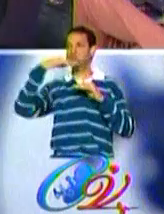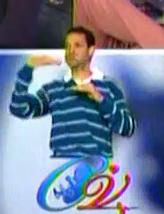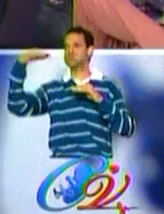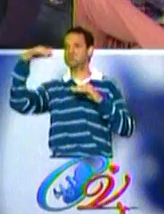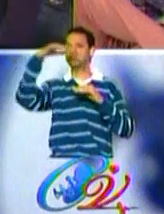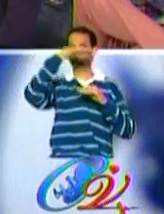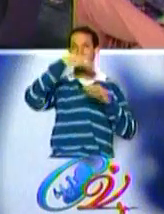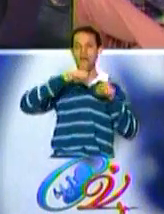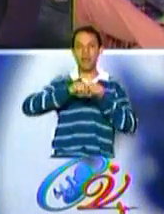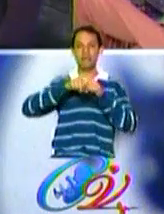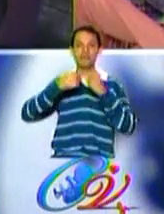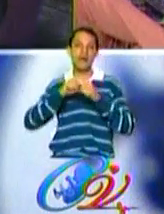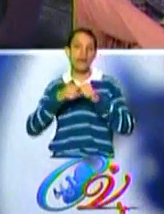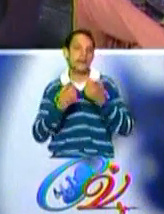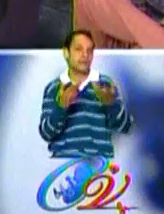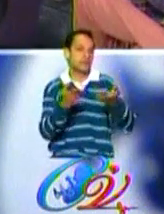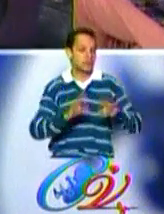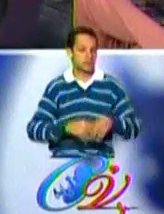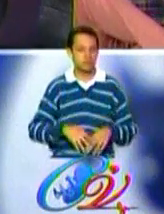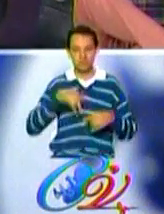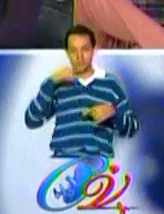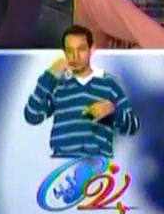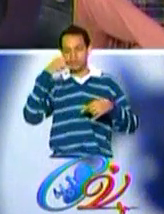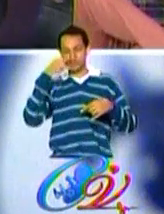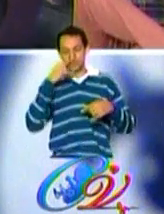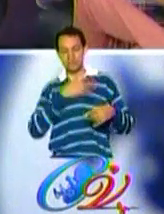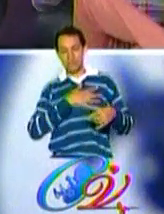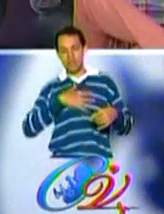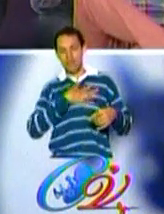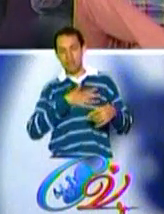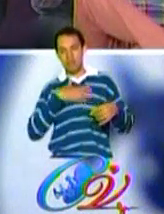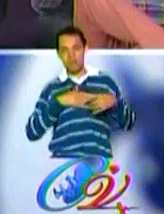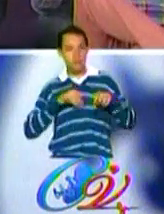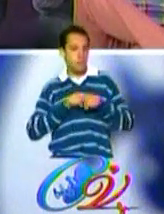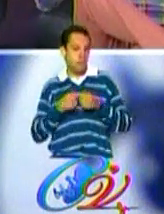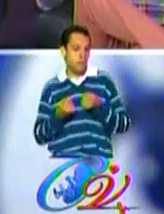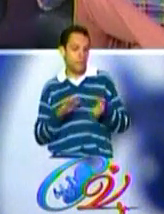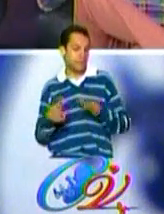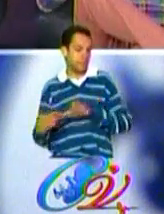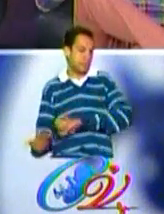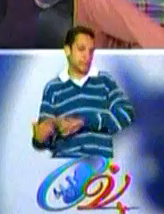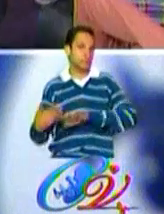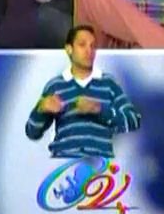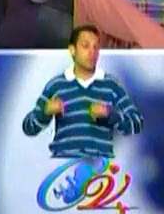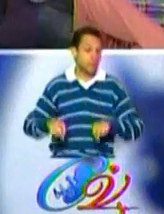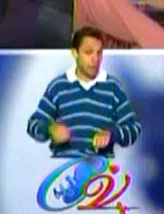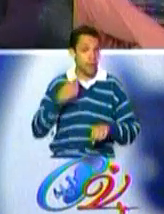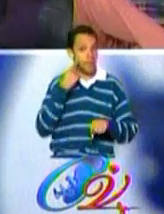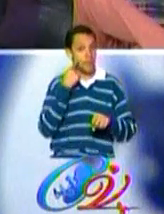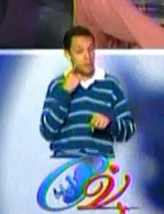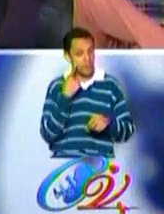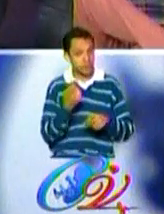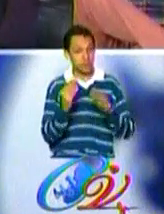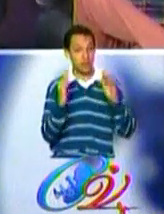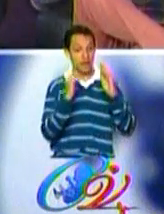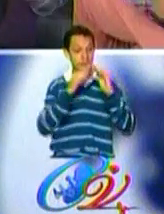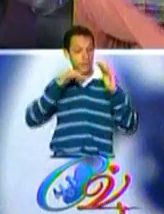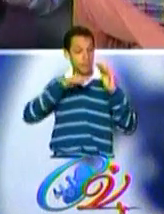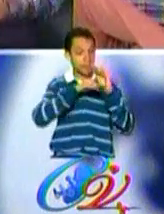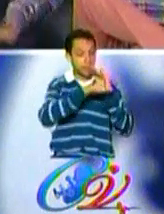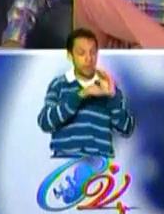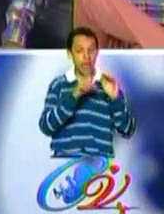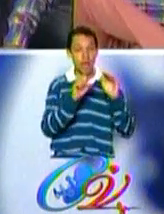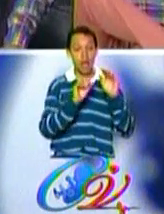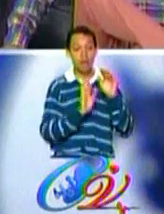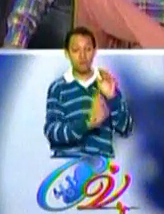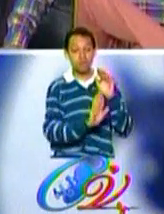por el glóbulo rojo, no deja que se capte el oxígeno y la persona se muere. Entonces es muy importante ahora que estamos empezando en ese proceso de